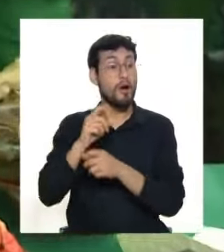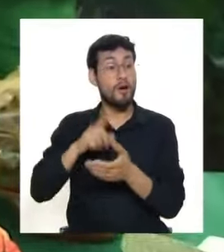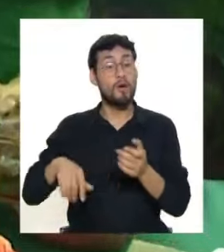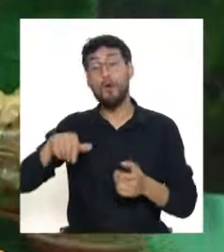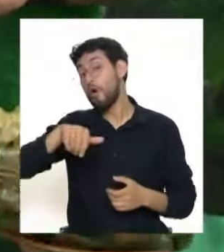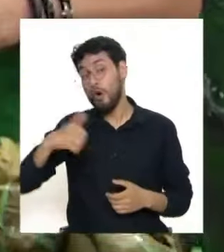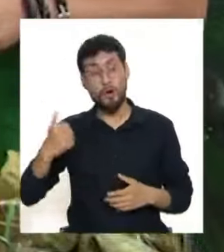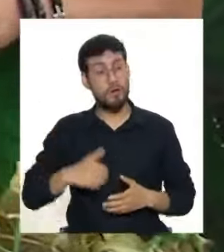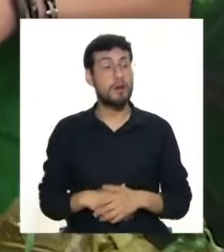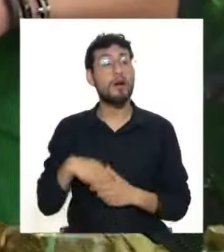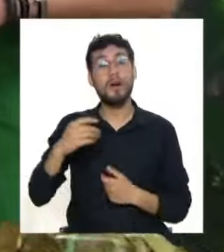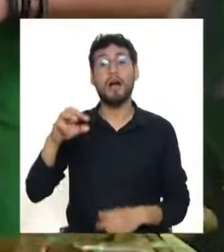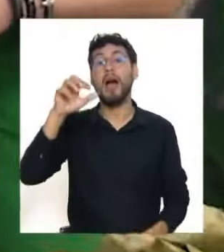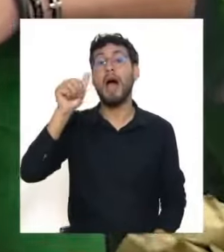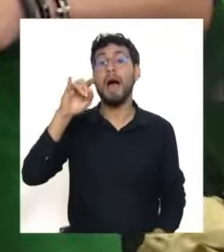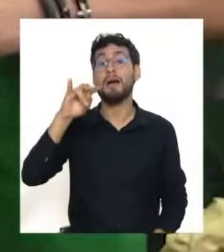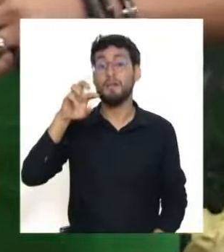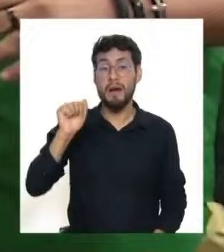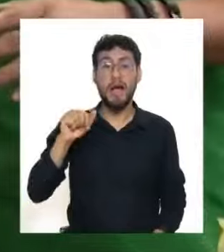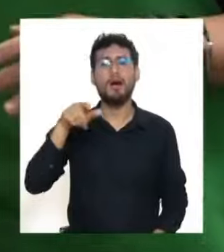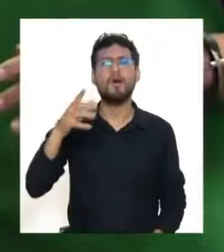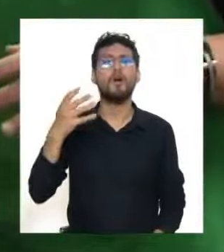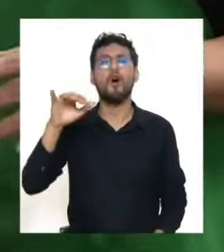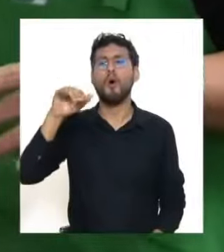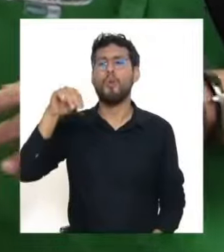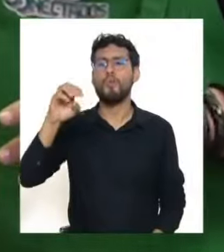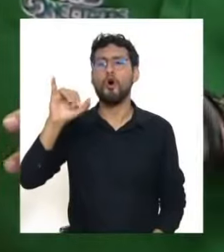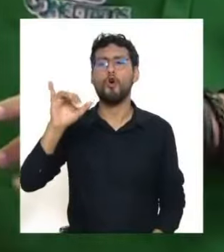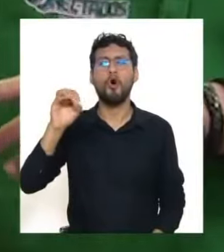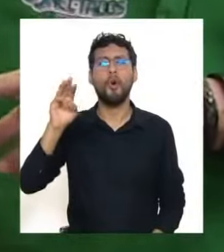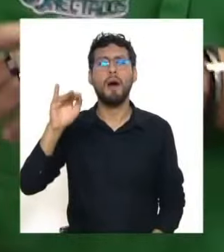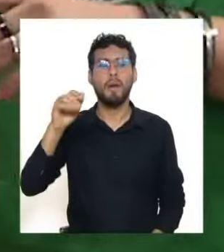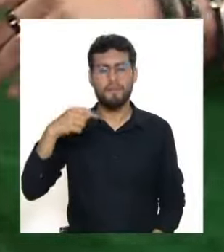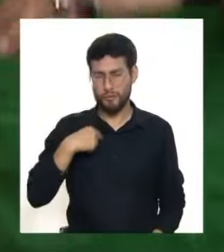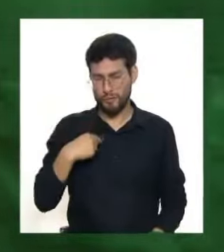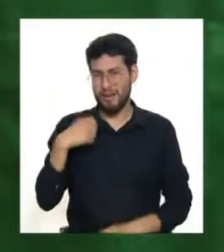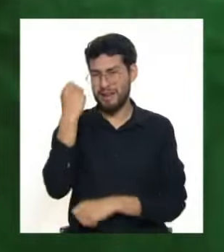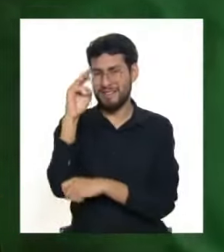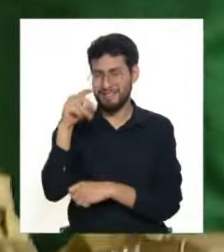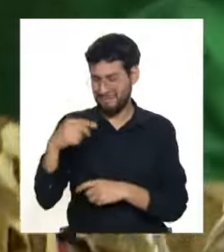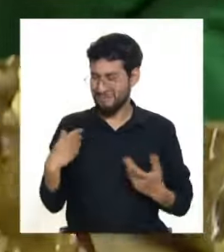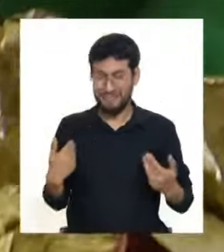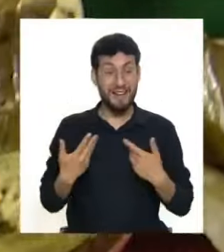otro juane, que es el avispa juane, que es el juane de Moyobamba, de San Martín, de donde soy yo, Peñañito.